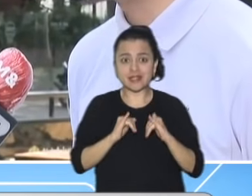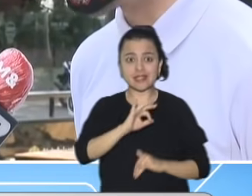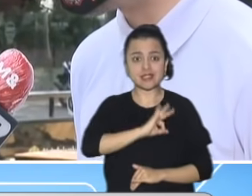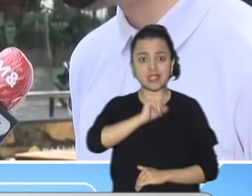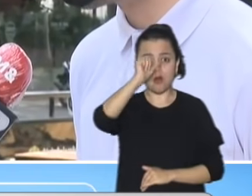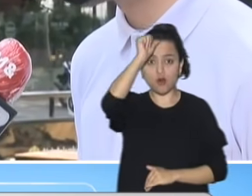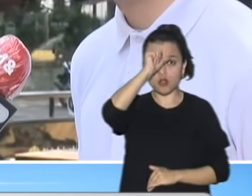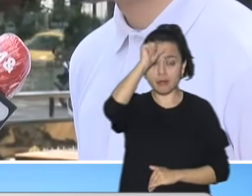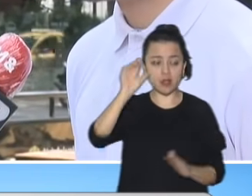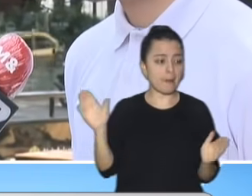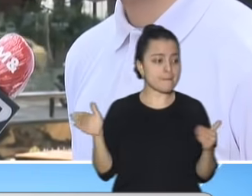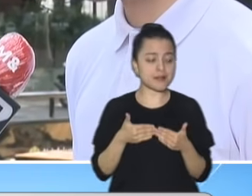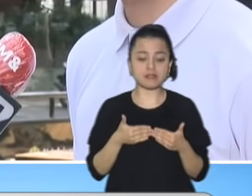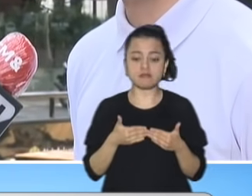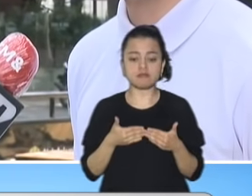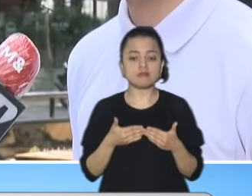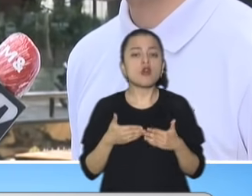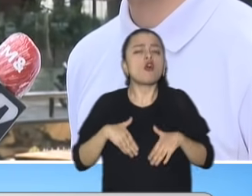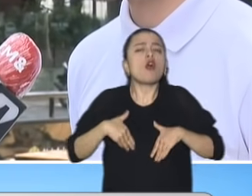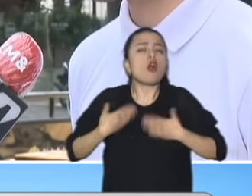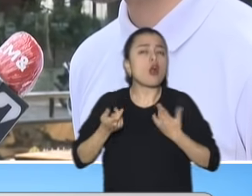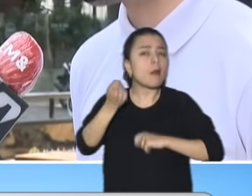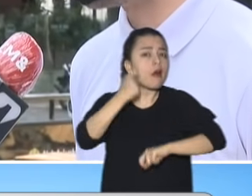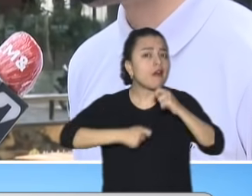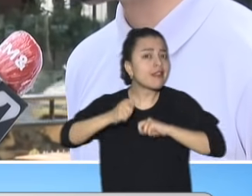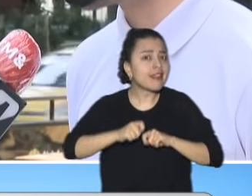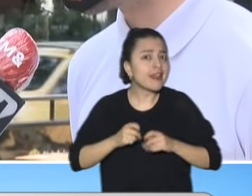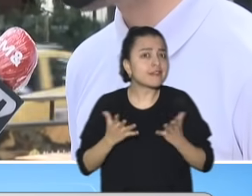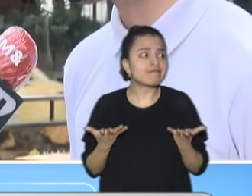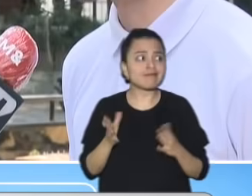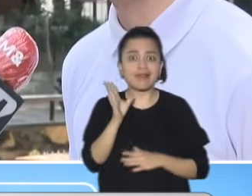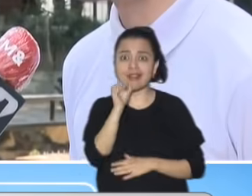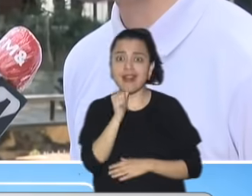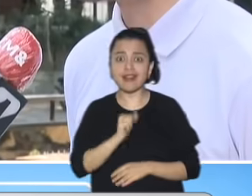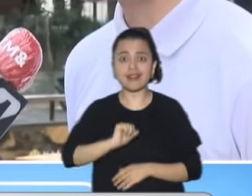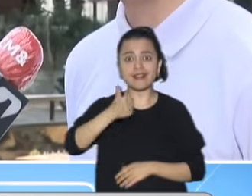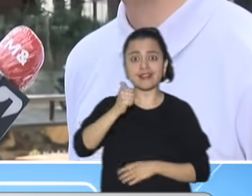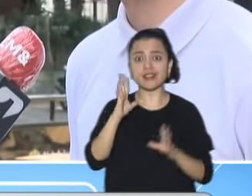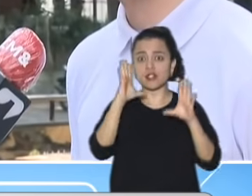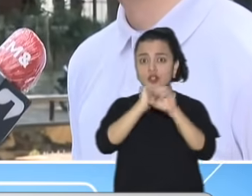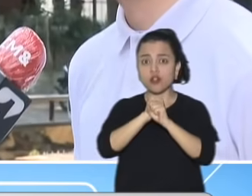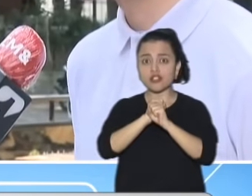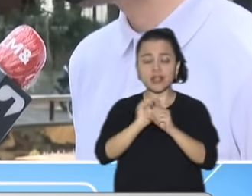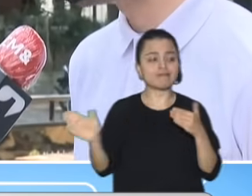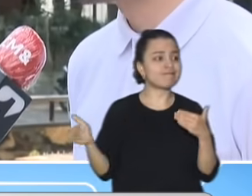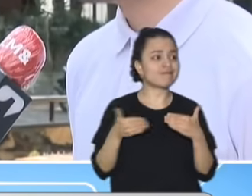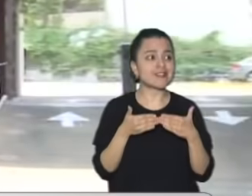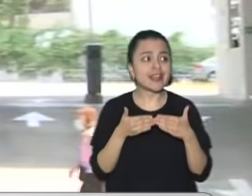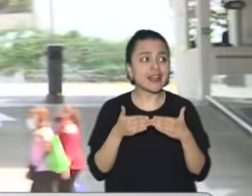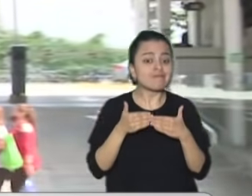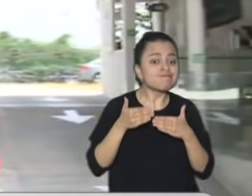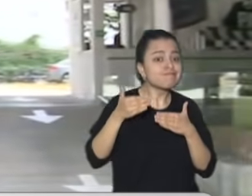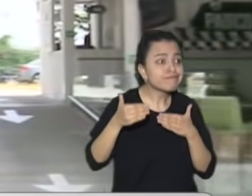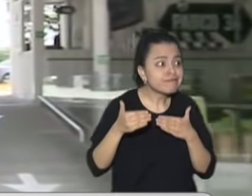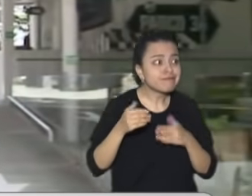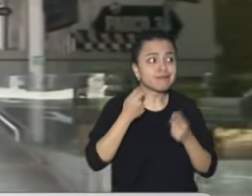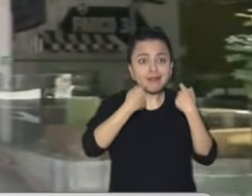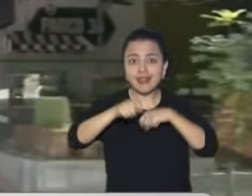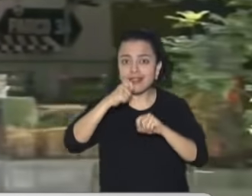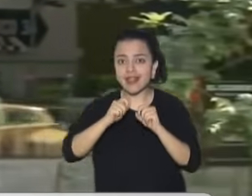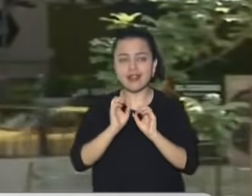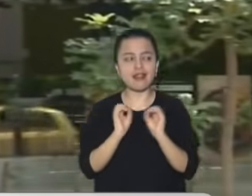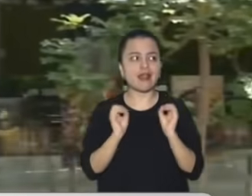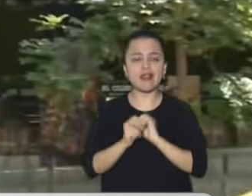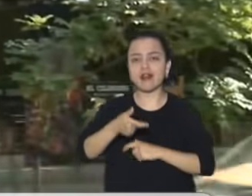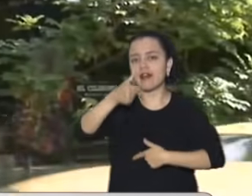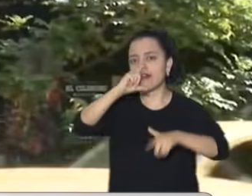semana cerrados, que ya nos toca un toque de queda a las 10, no podemos vender más allá, también con la ley